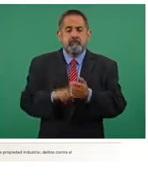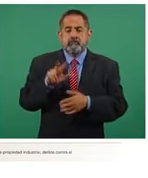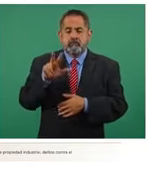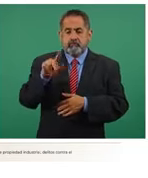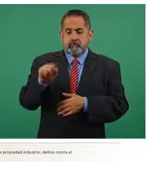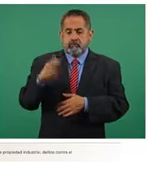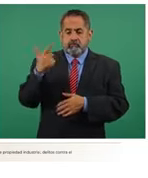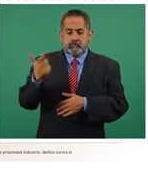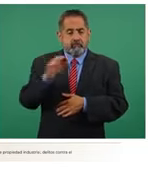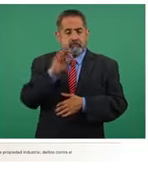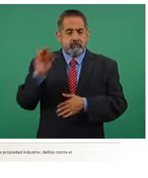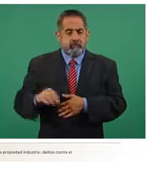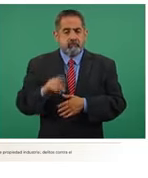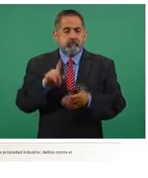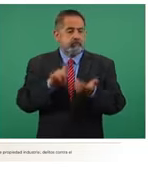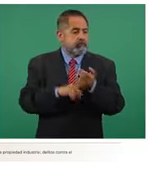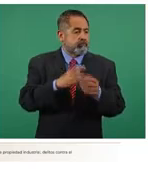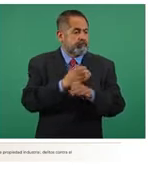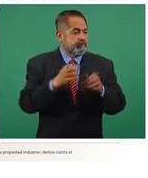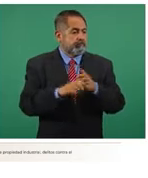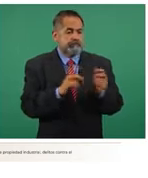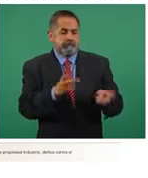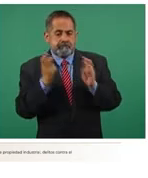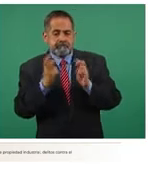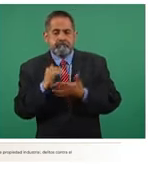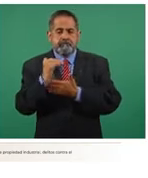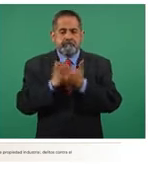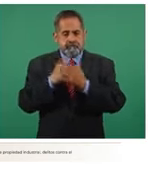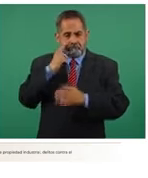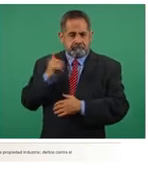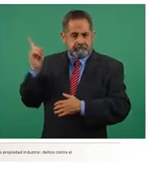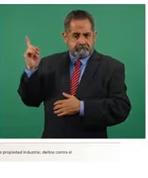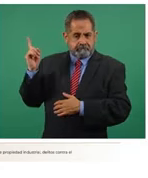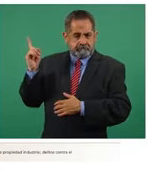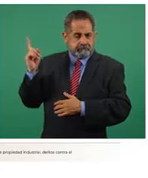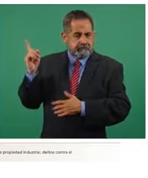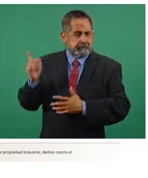18.7% en delitos patrimoniales. Aquí tienen ustedes